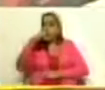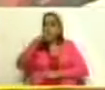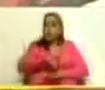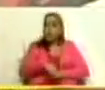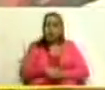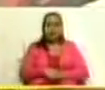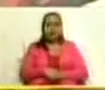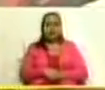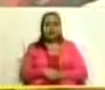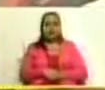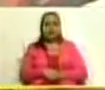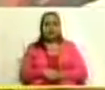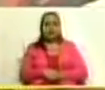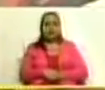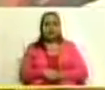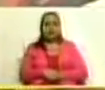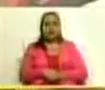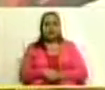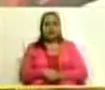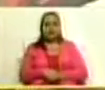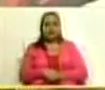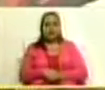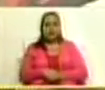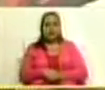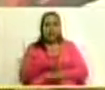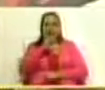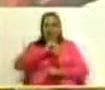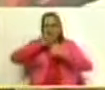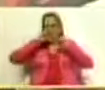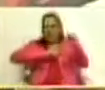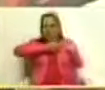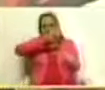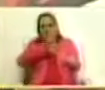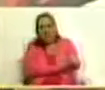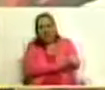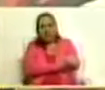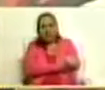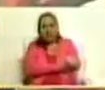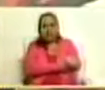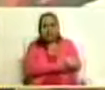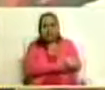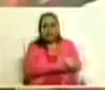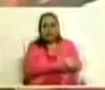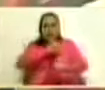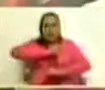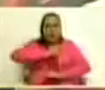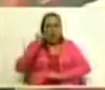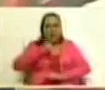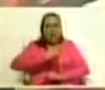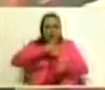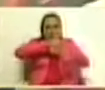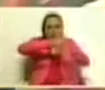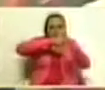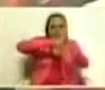siguió la más feroz represión, la más feroz de las